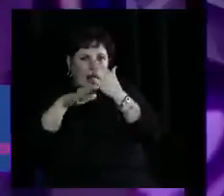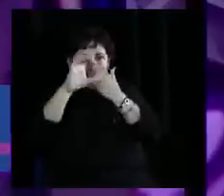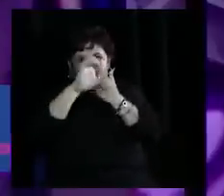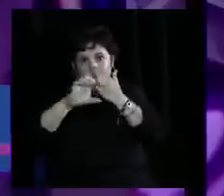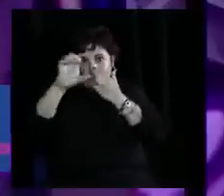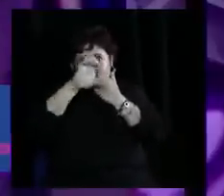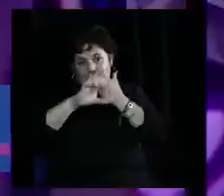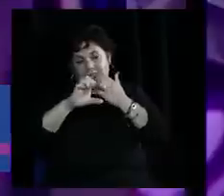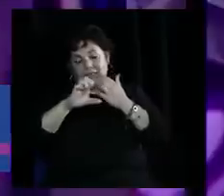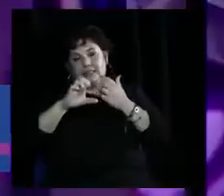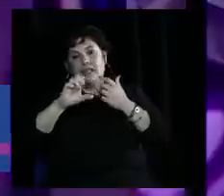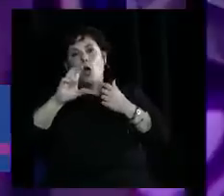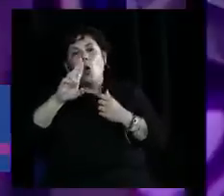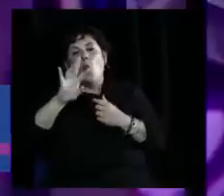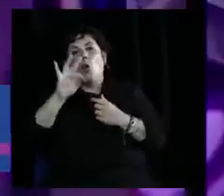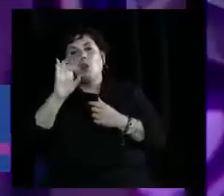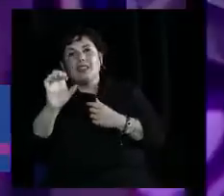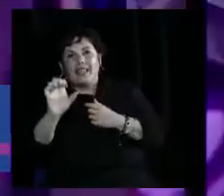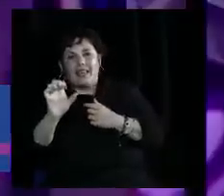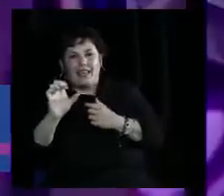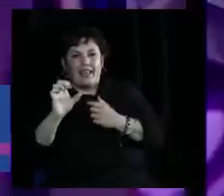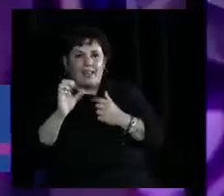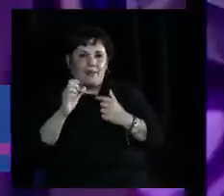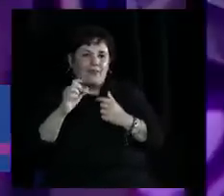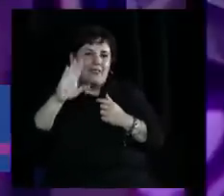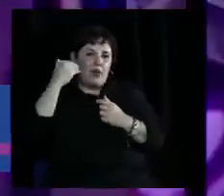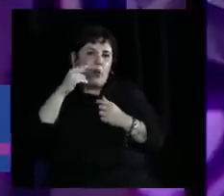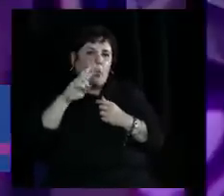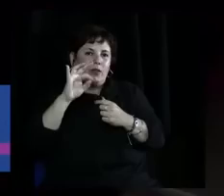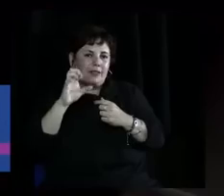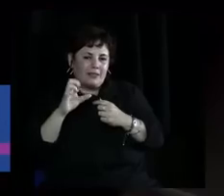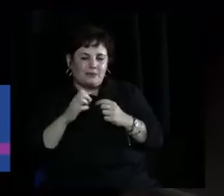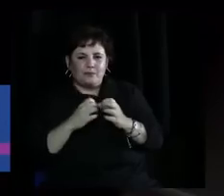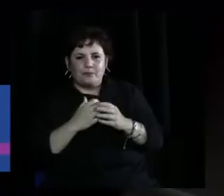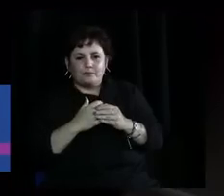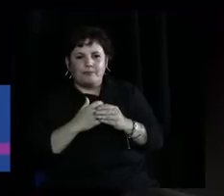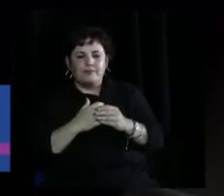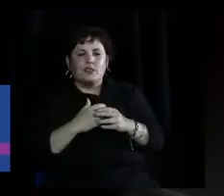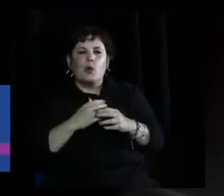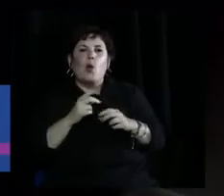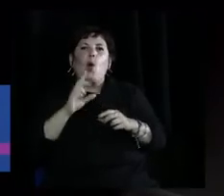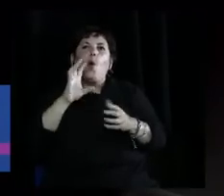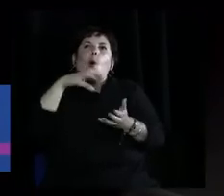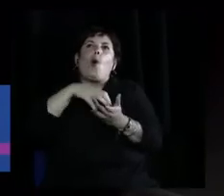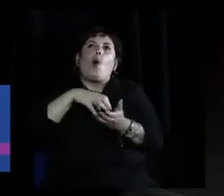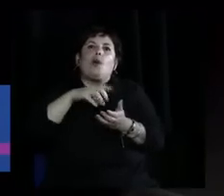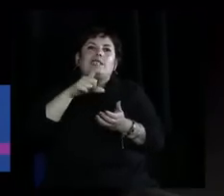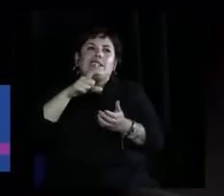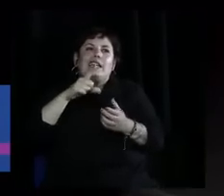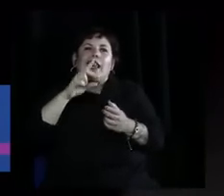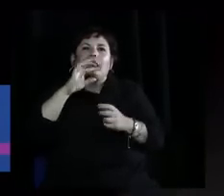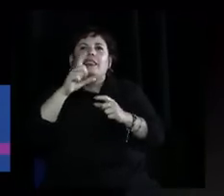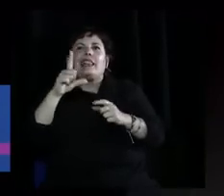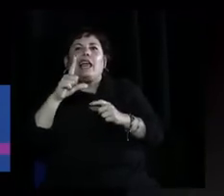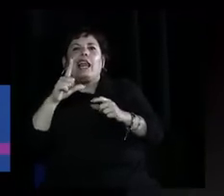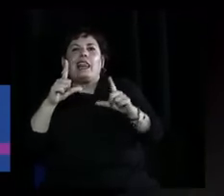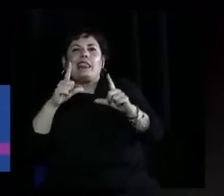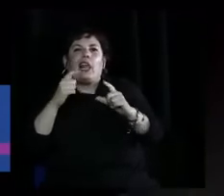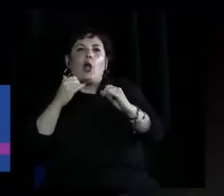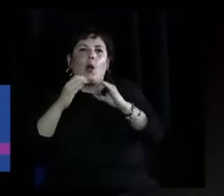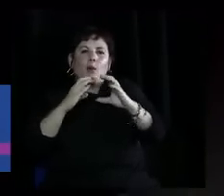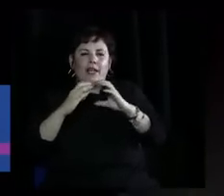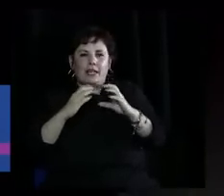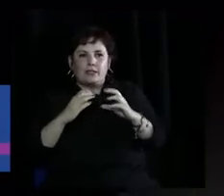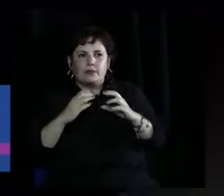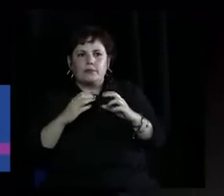empresa, en las usinas y telecomunicaciones del Estado, en realidad, las usinas eléctricas. Ya quedó el pasado ese nombre. Sí, claro. Si me permitís un